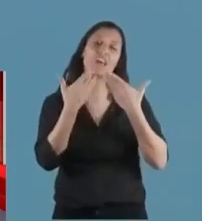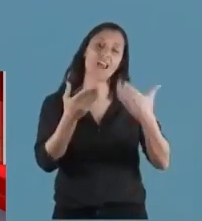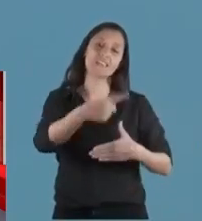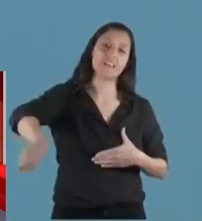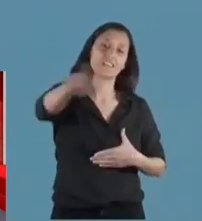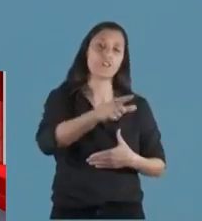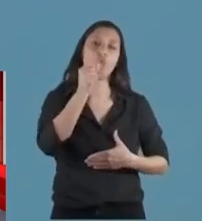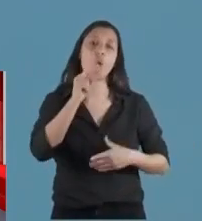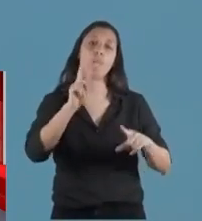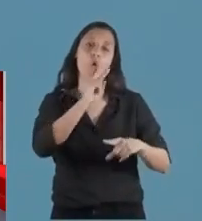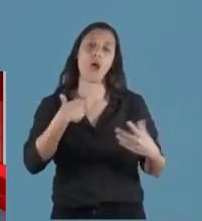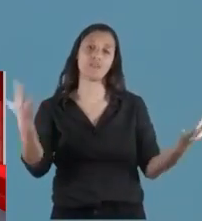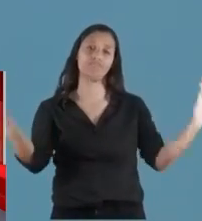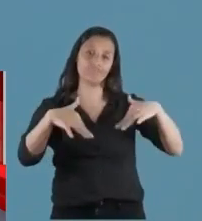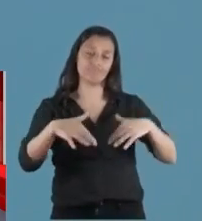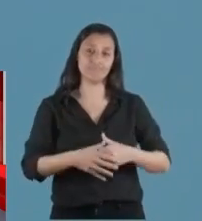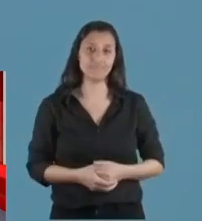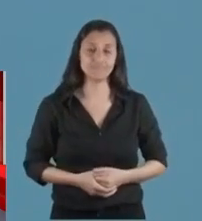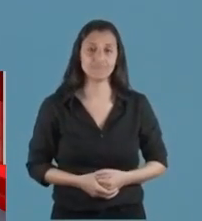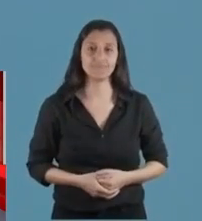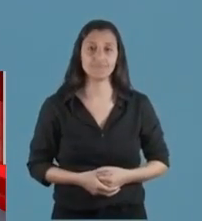todas por estar aquí.